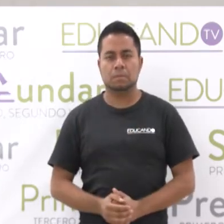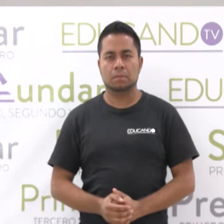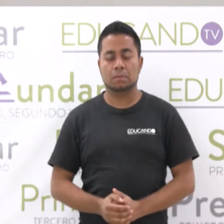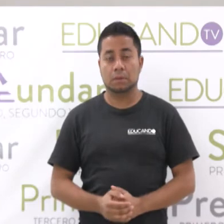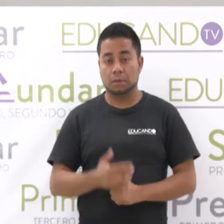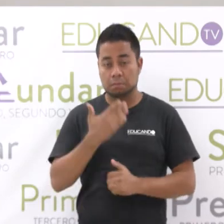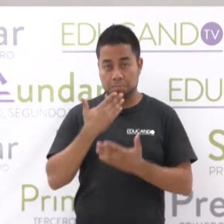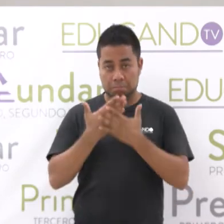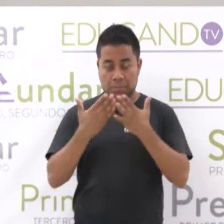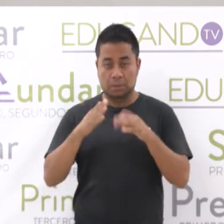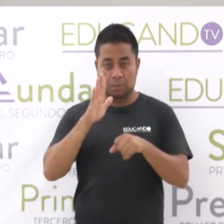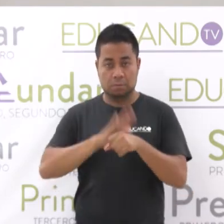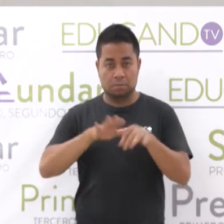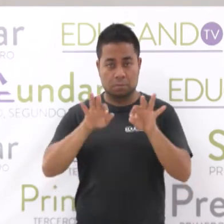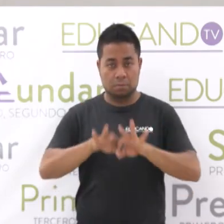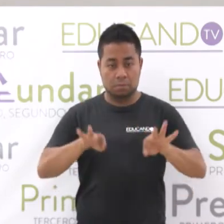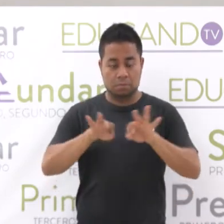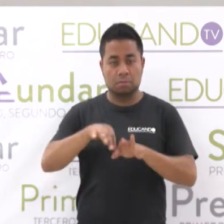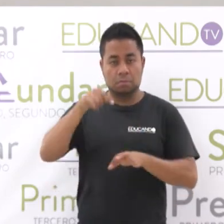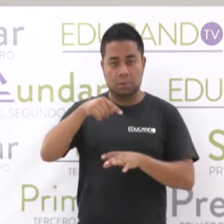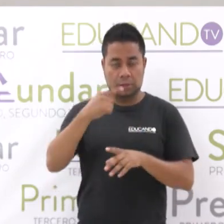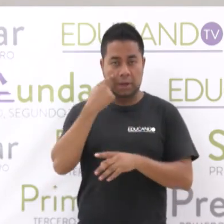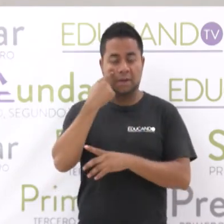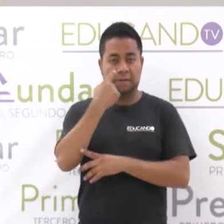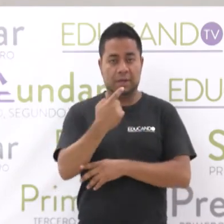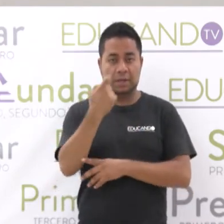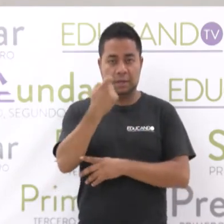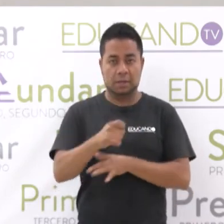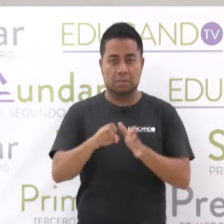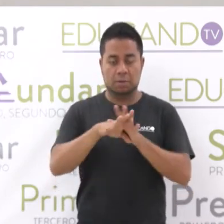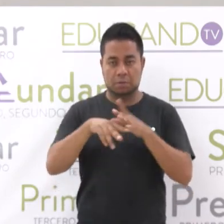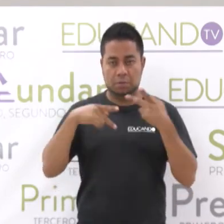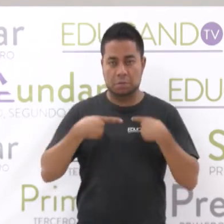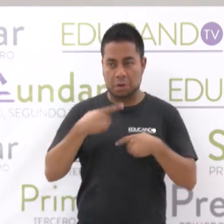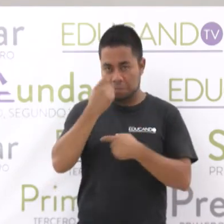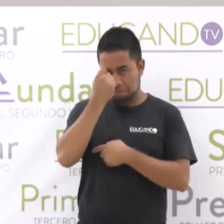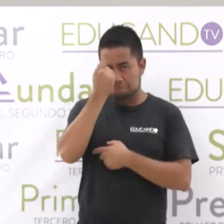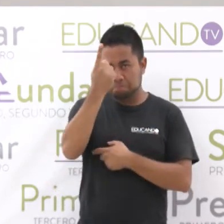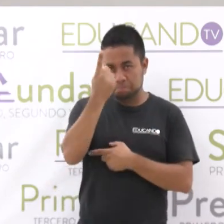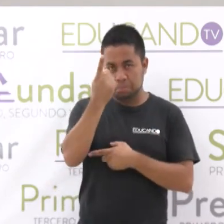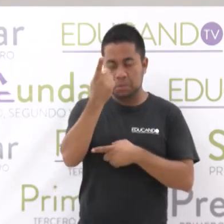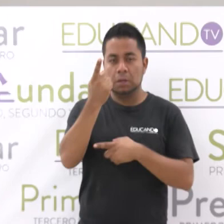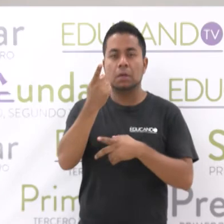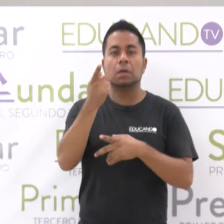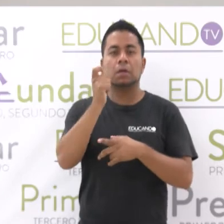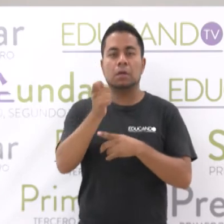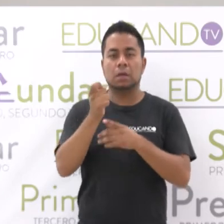Ahora, algo importante en esto es que miren, aquí el autor pone la fuente.